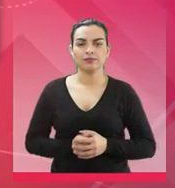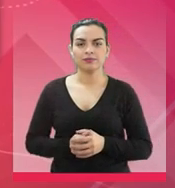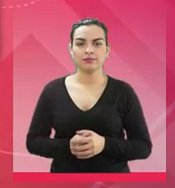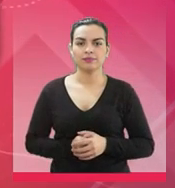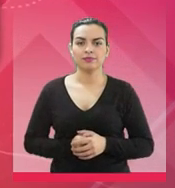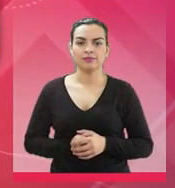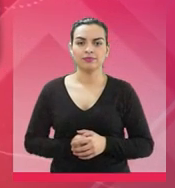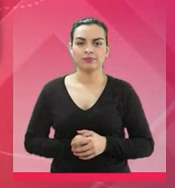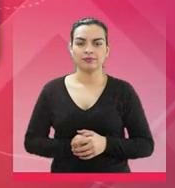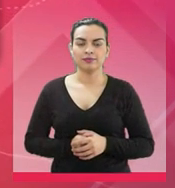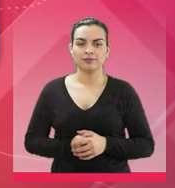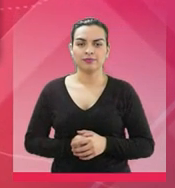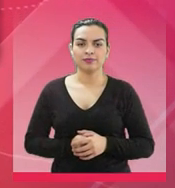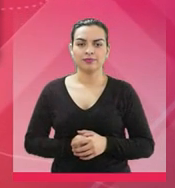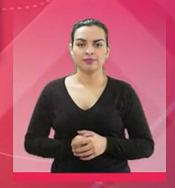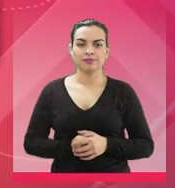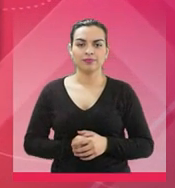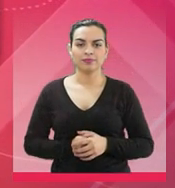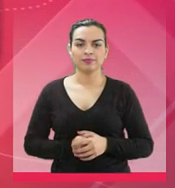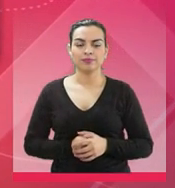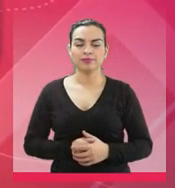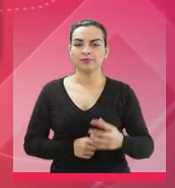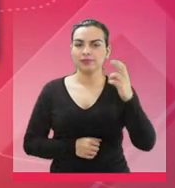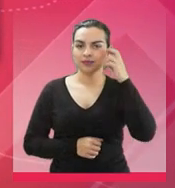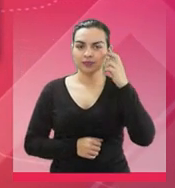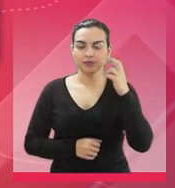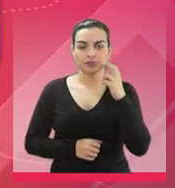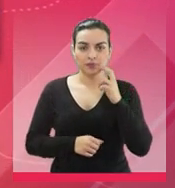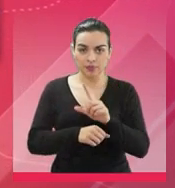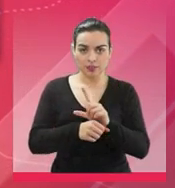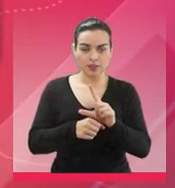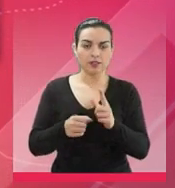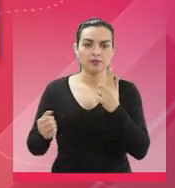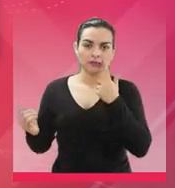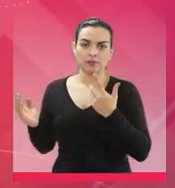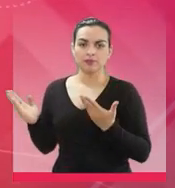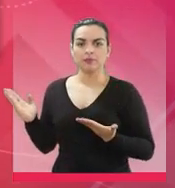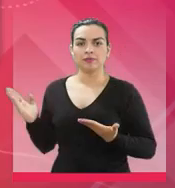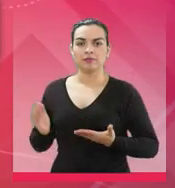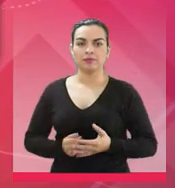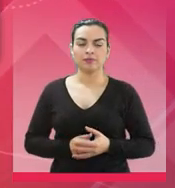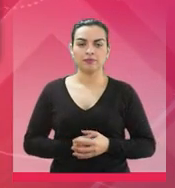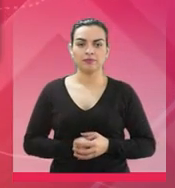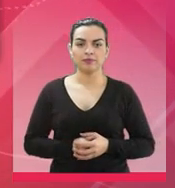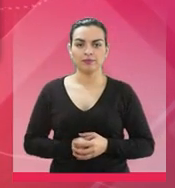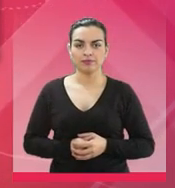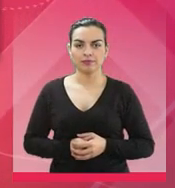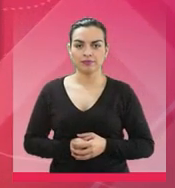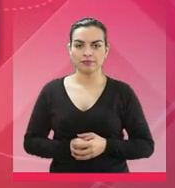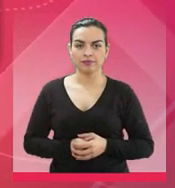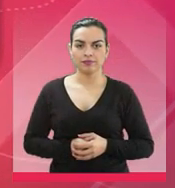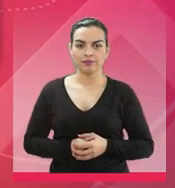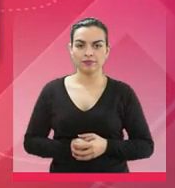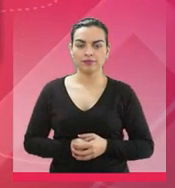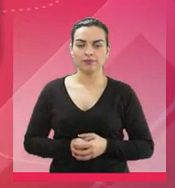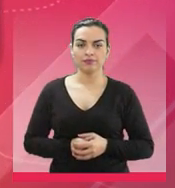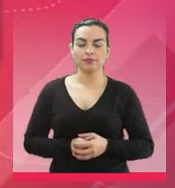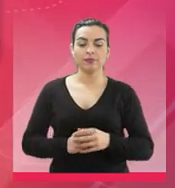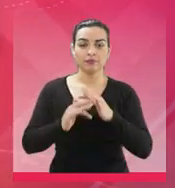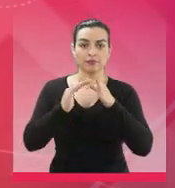En la localidad de Antonio Nariño habrá un corte de energía en el barrio Eduardo Frei, en Barrios Unidos en el barrio La